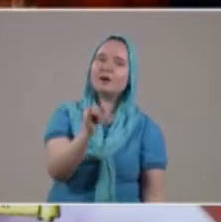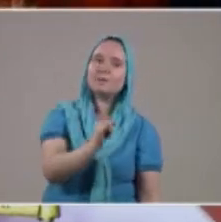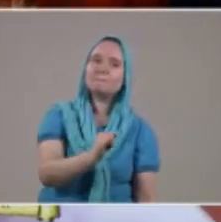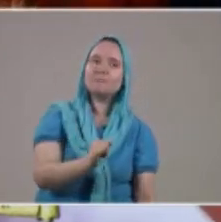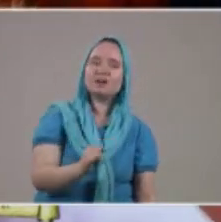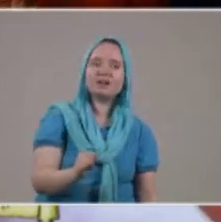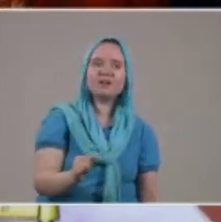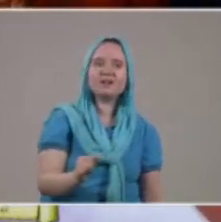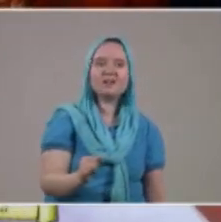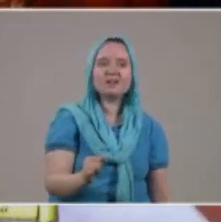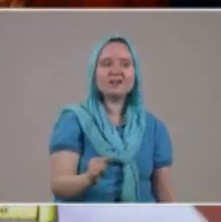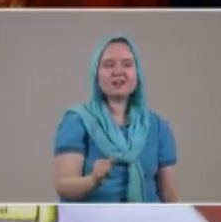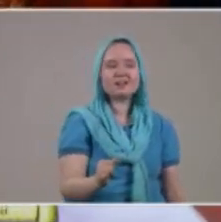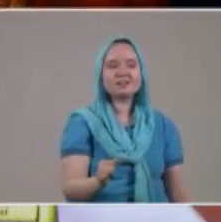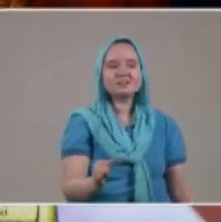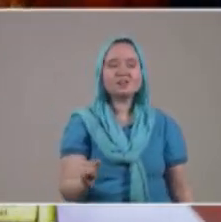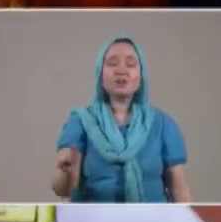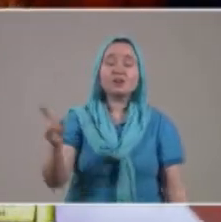Qué bendición.